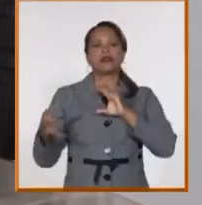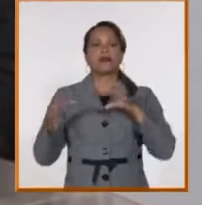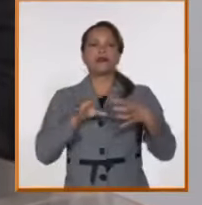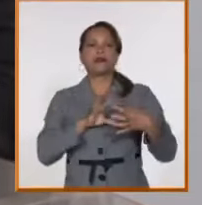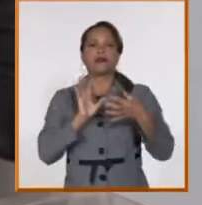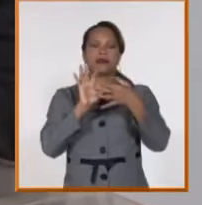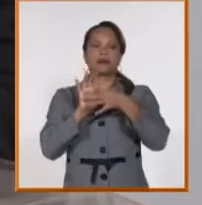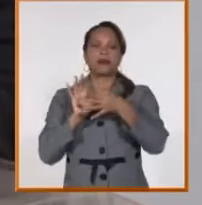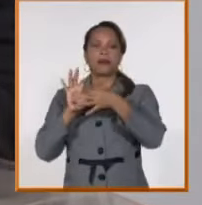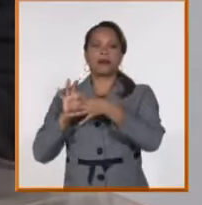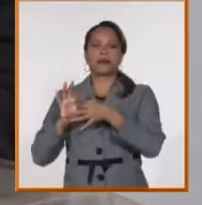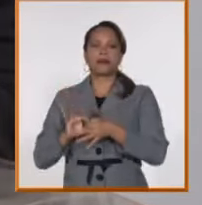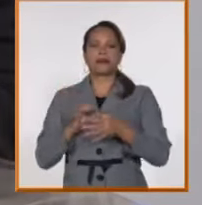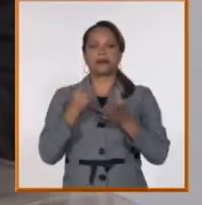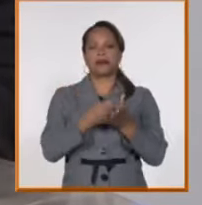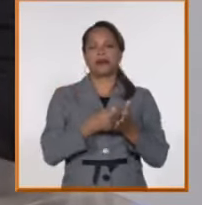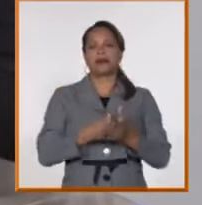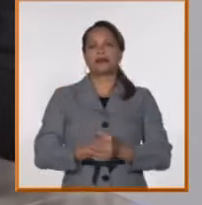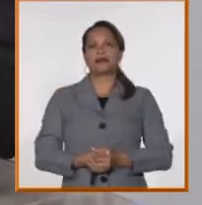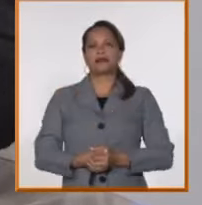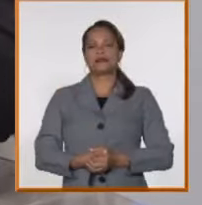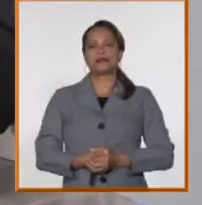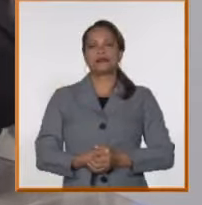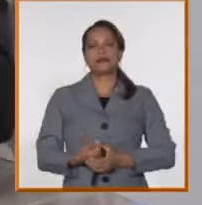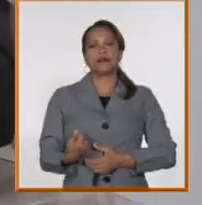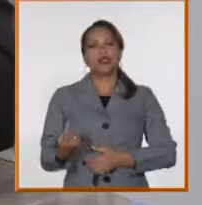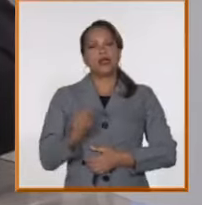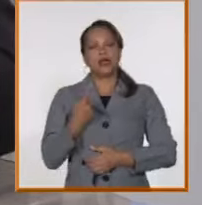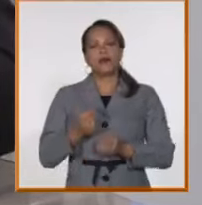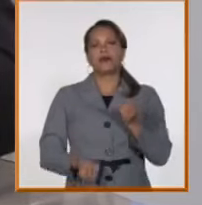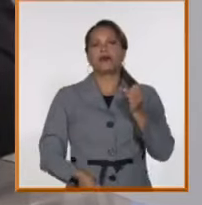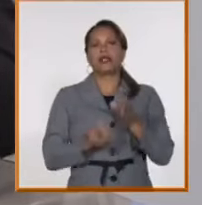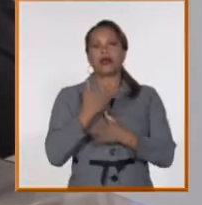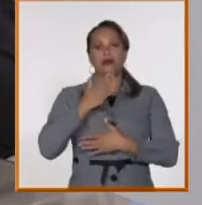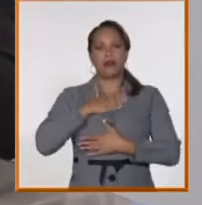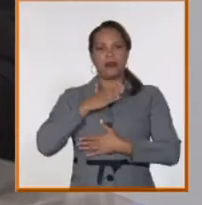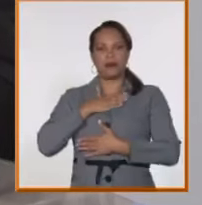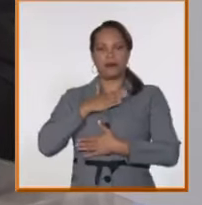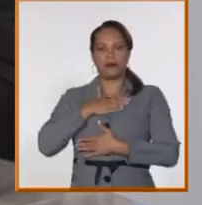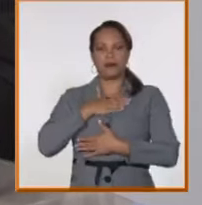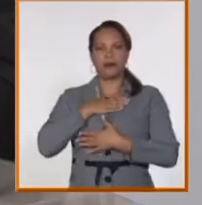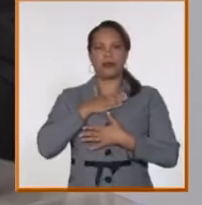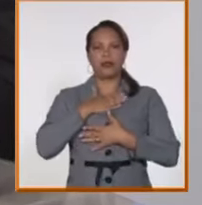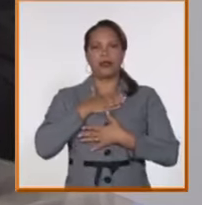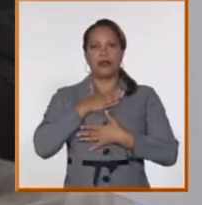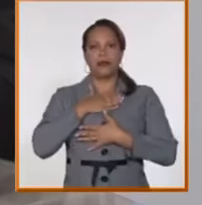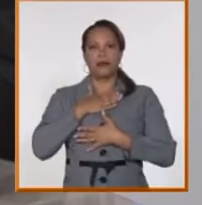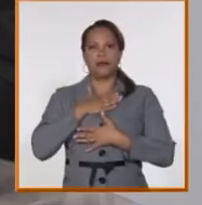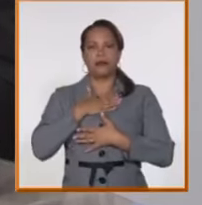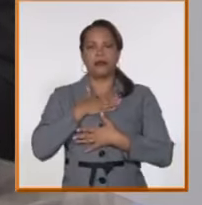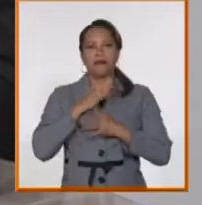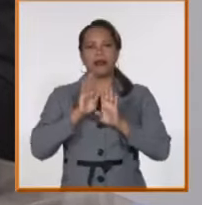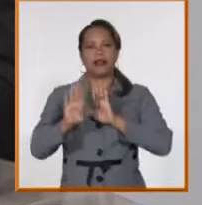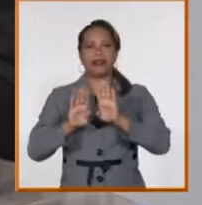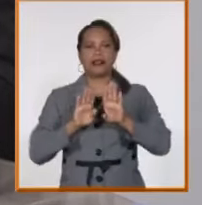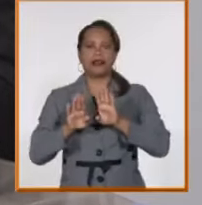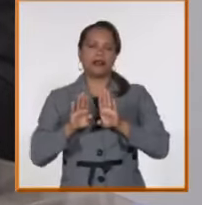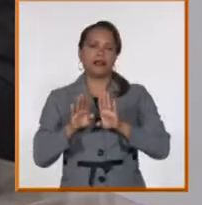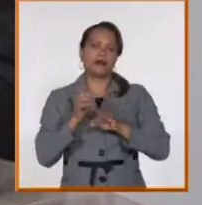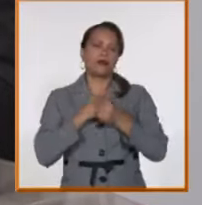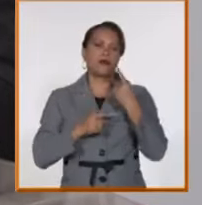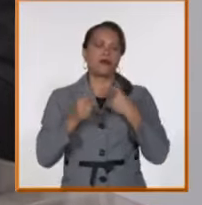de encadenamiento Nosotros hemos creado nuestra propia eh tienda como una de